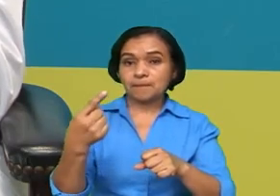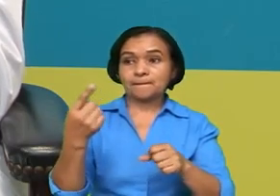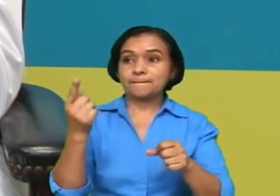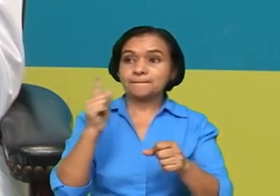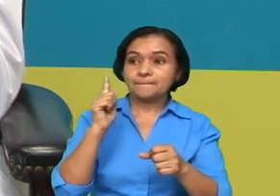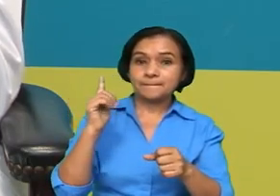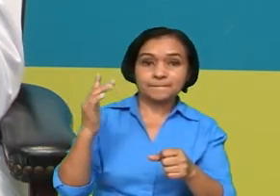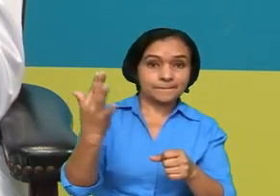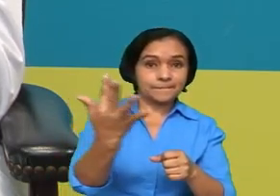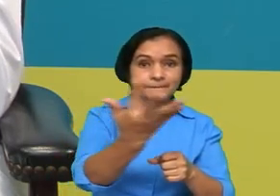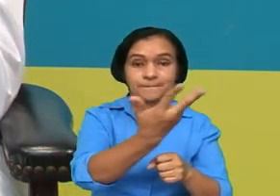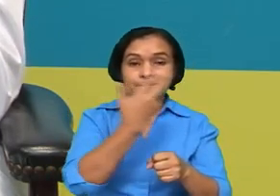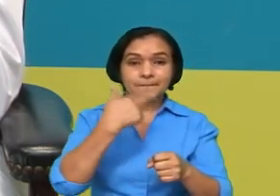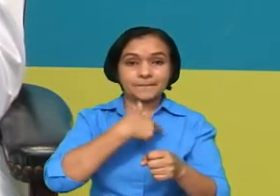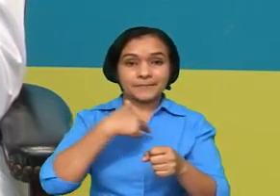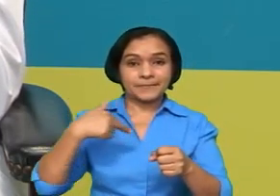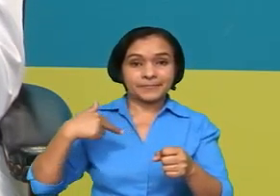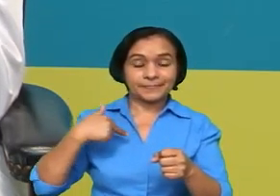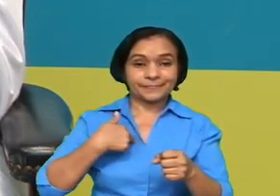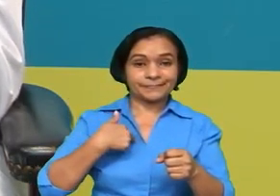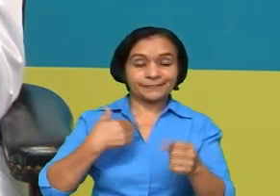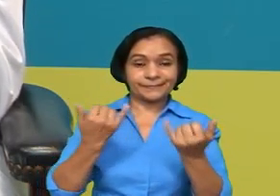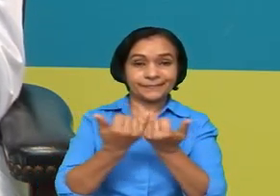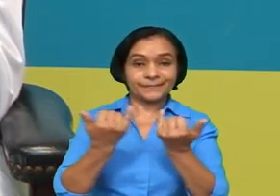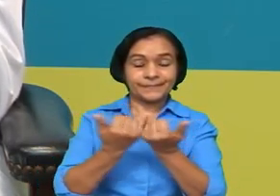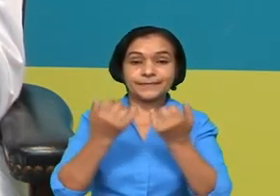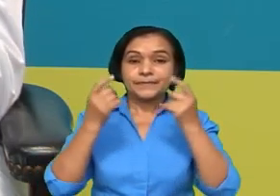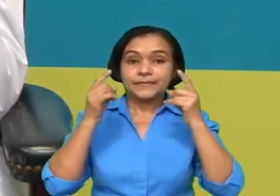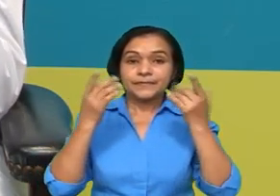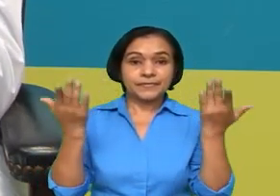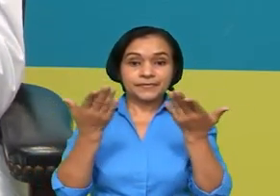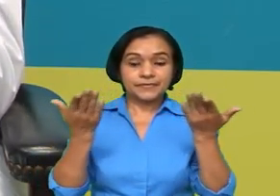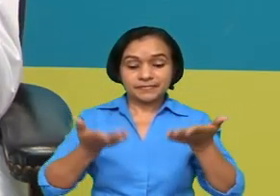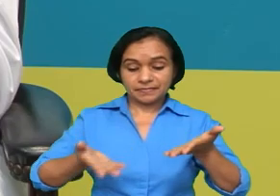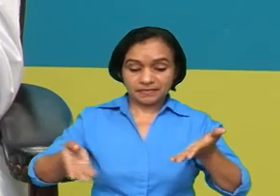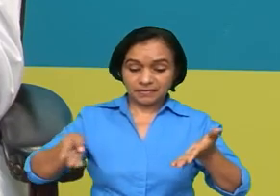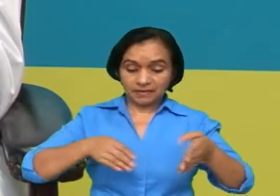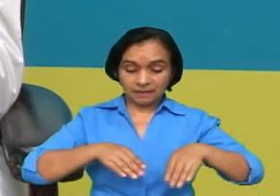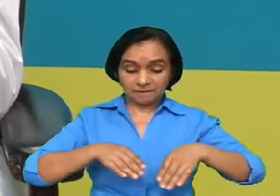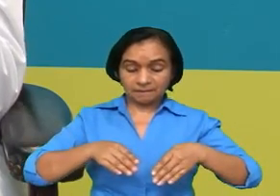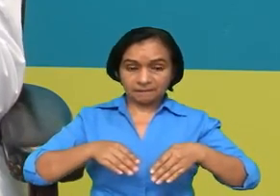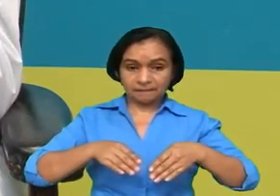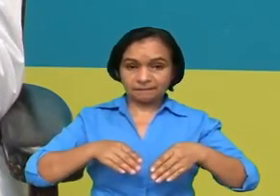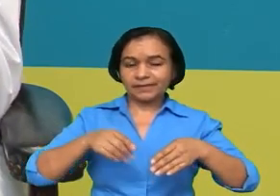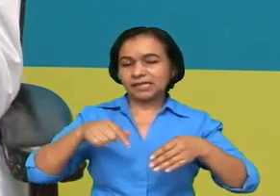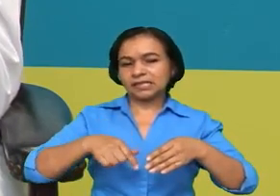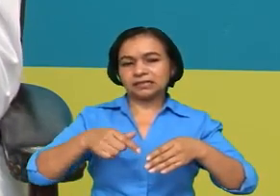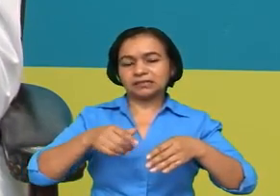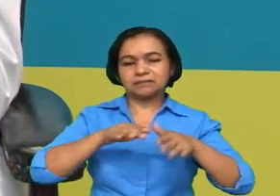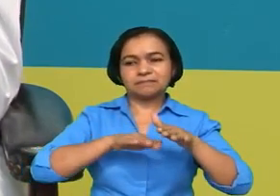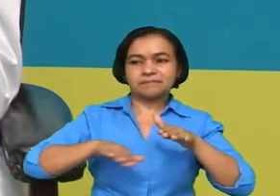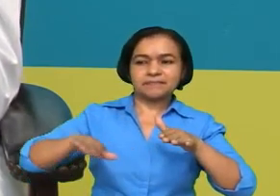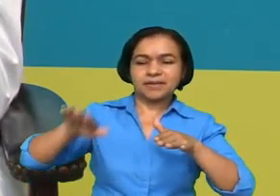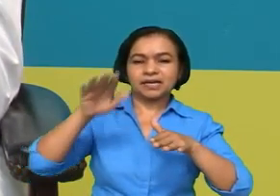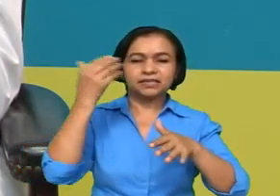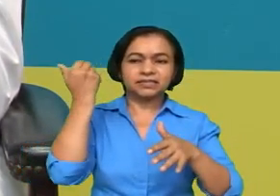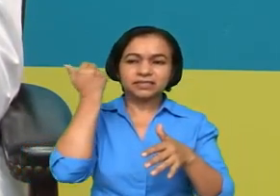todo esto, el orín, el pañal, entonces es un medio adecuado para que prolifere lo que son las